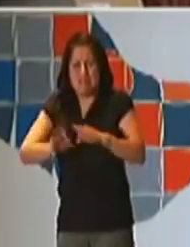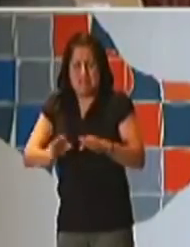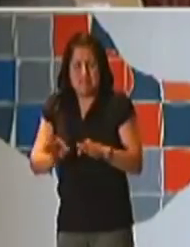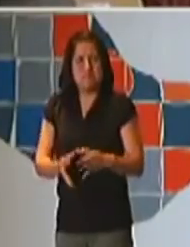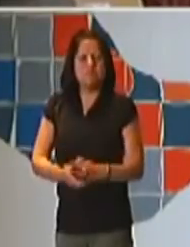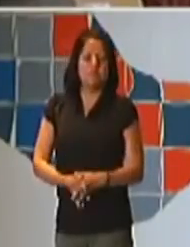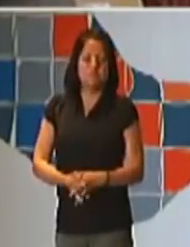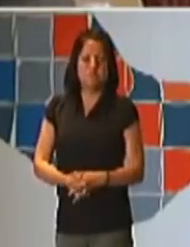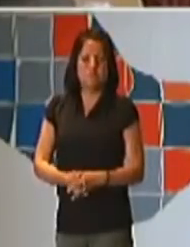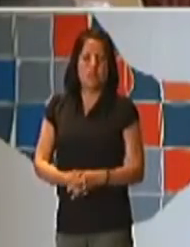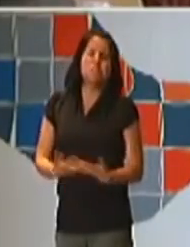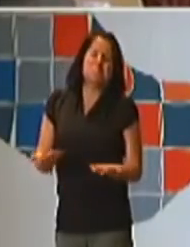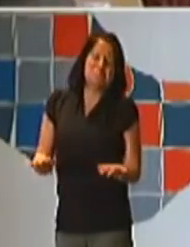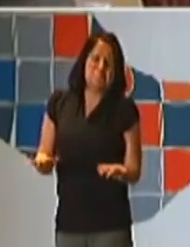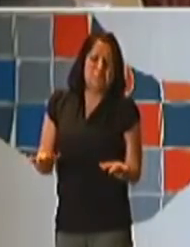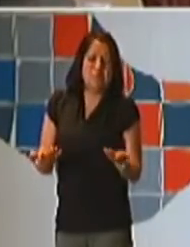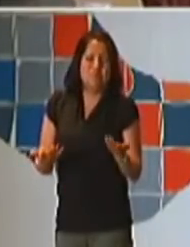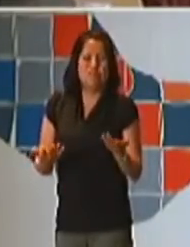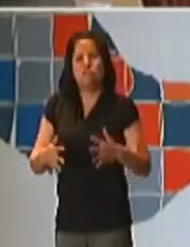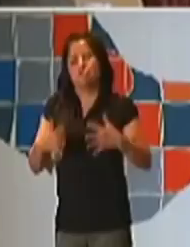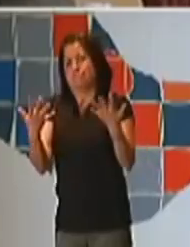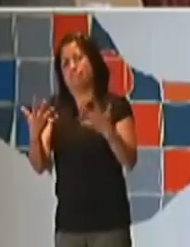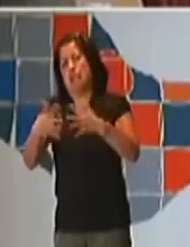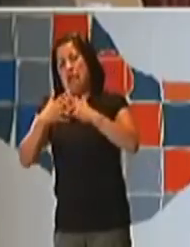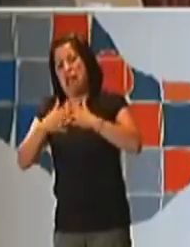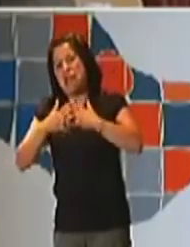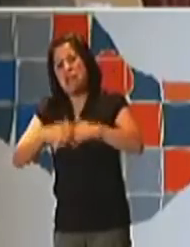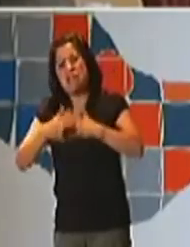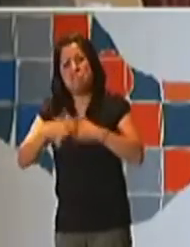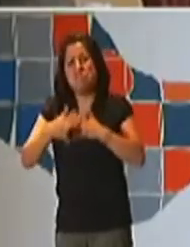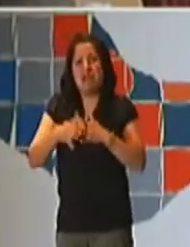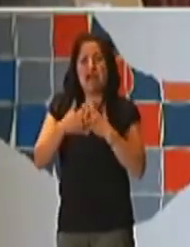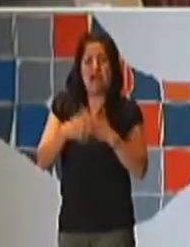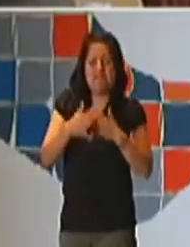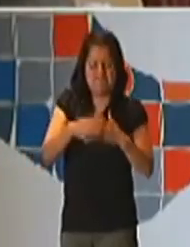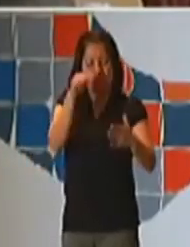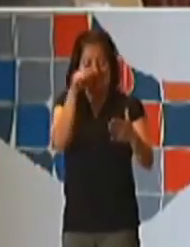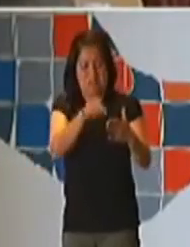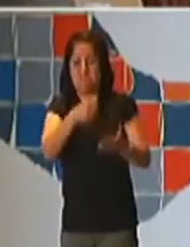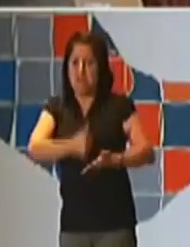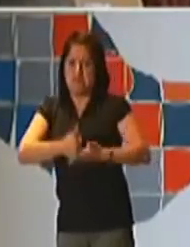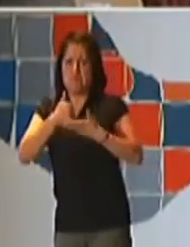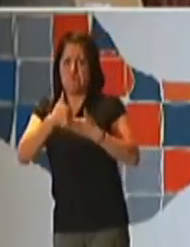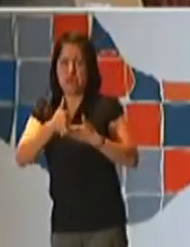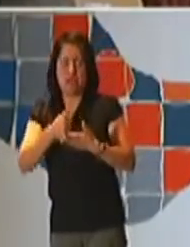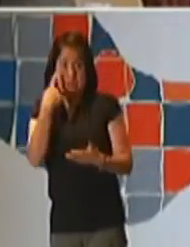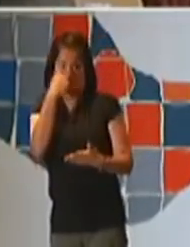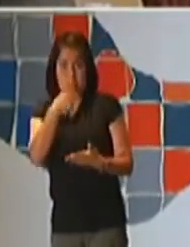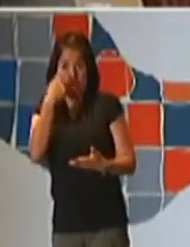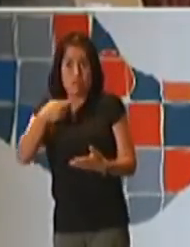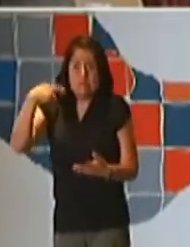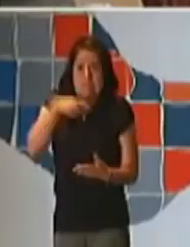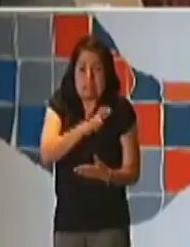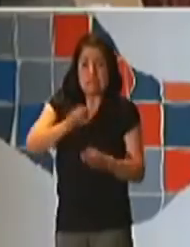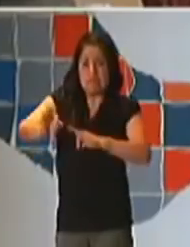cabo para qué sirven las máquinas si no es para reducir el tiempo de trabajo y ampliar nuestros